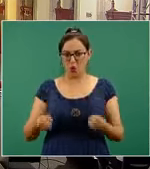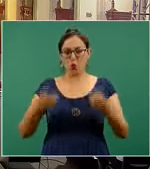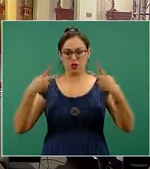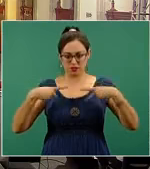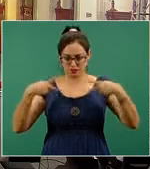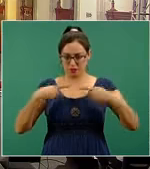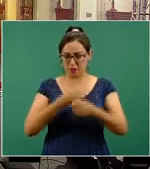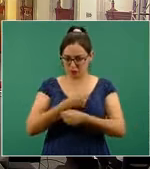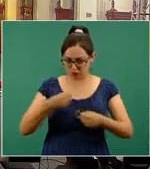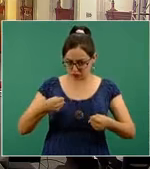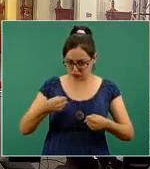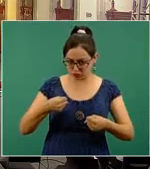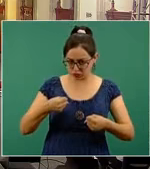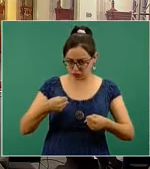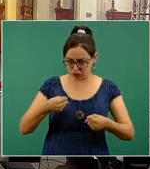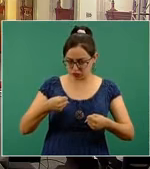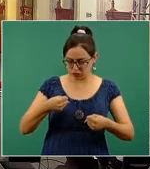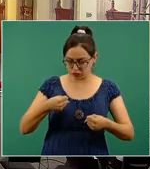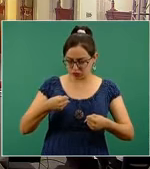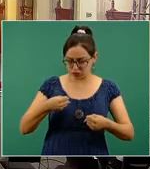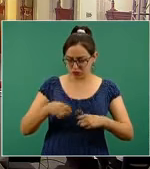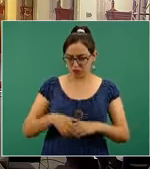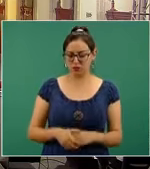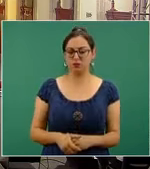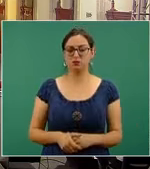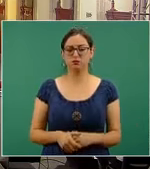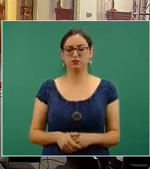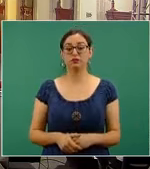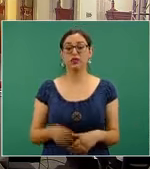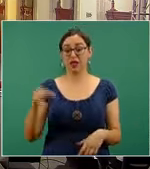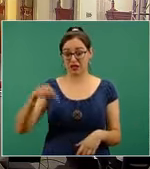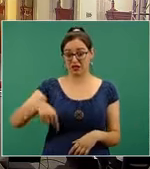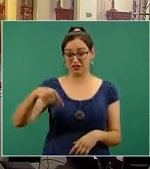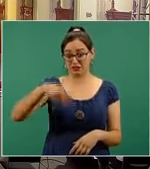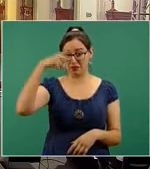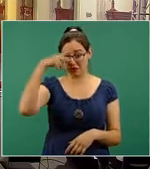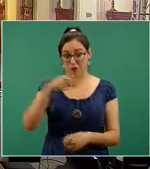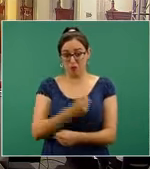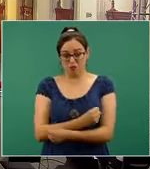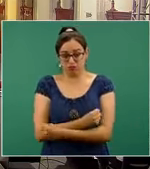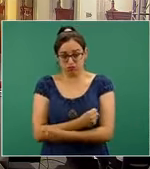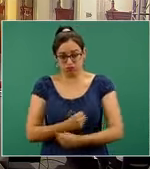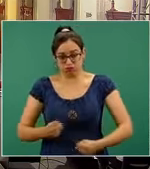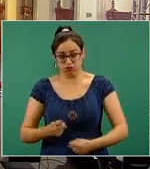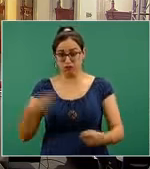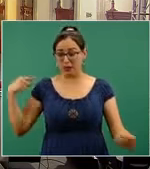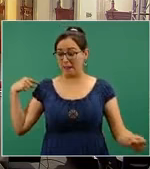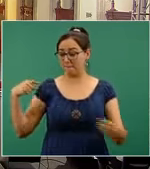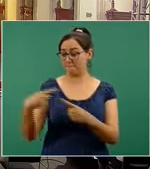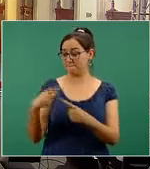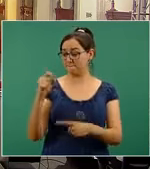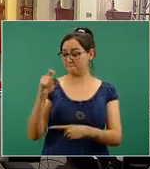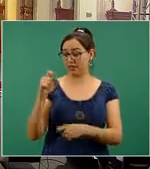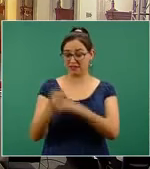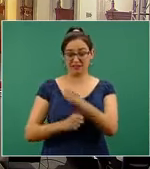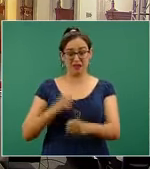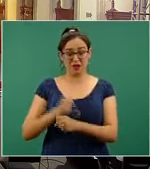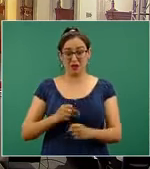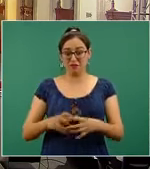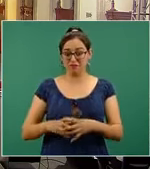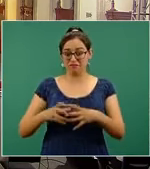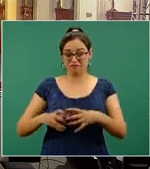correcto. Sí, las prevalencias de obesidad en México ha aumentado en los últimos 20 años alrededor